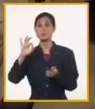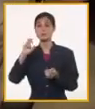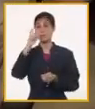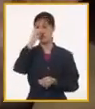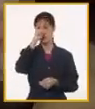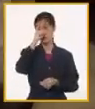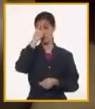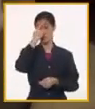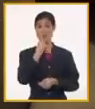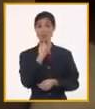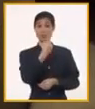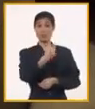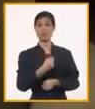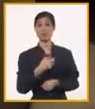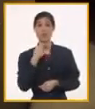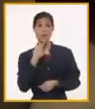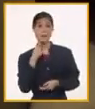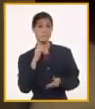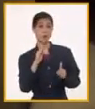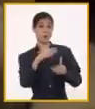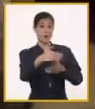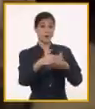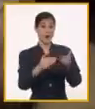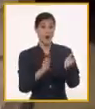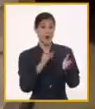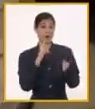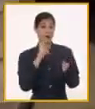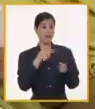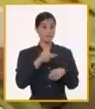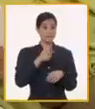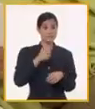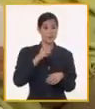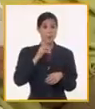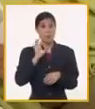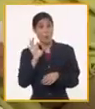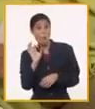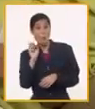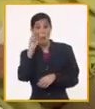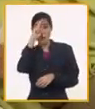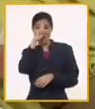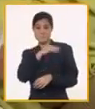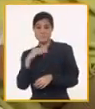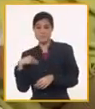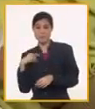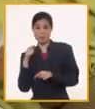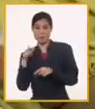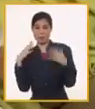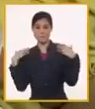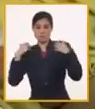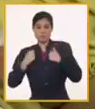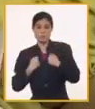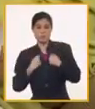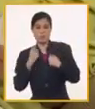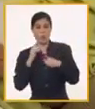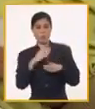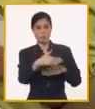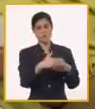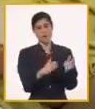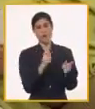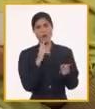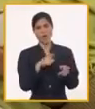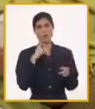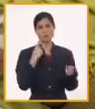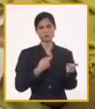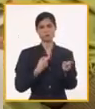las cosas de médico, o la caja de balas. Exacto. Y cogió la caja de balas. Ese testimonio está aquí en Combatientes de la Vida, sí. Que